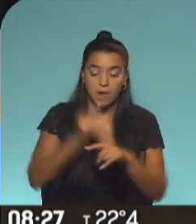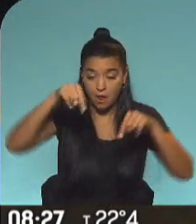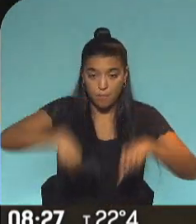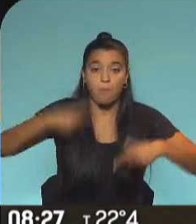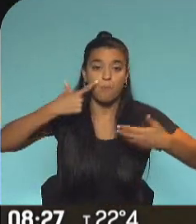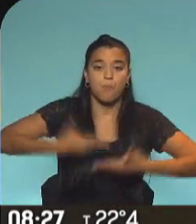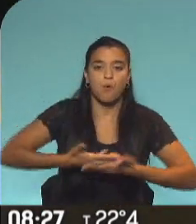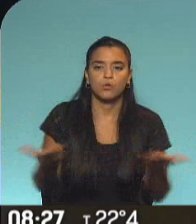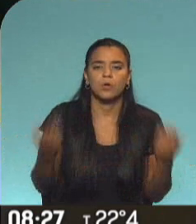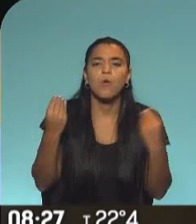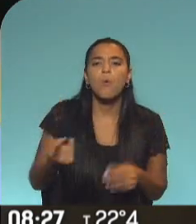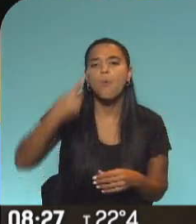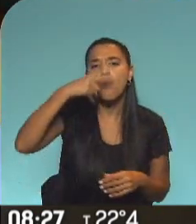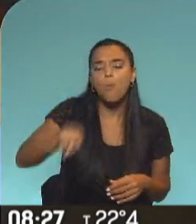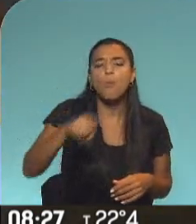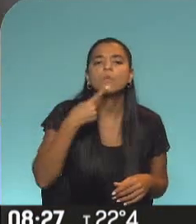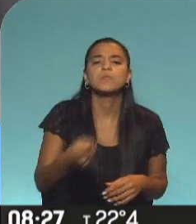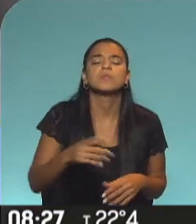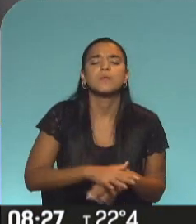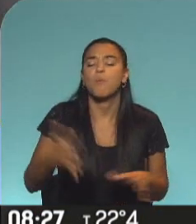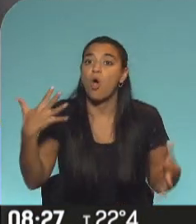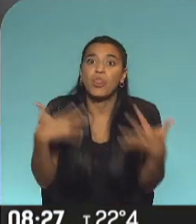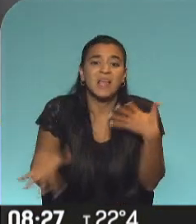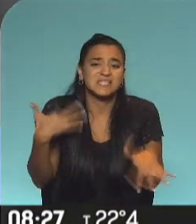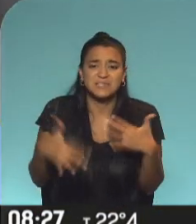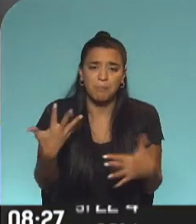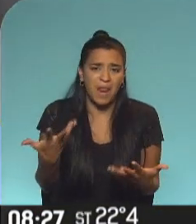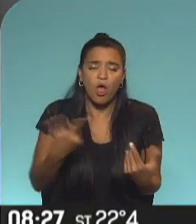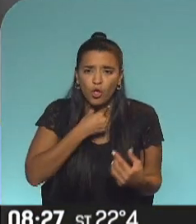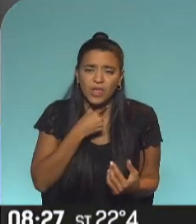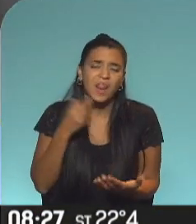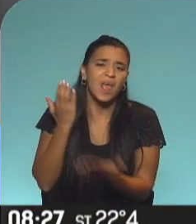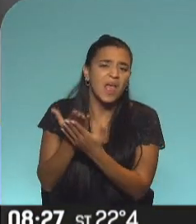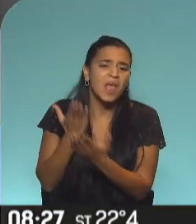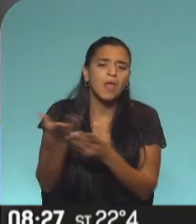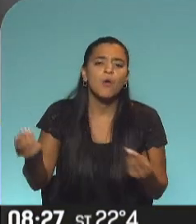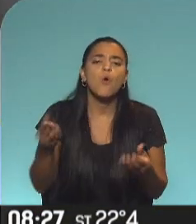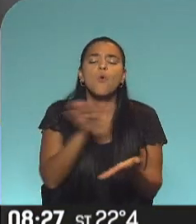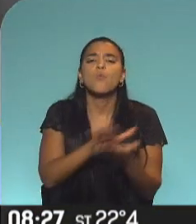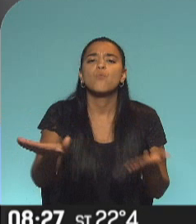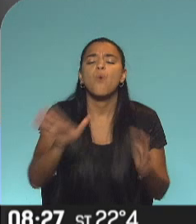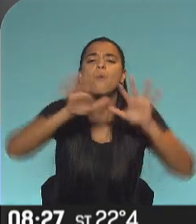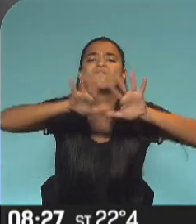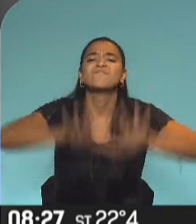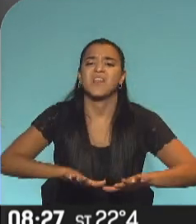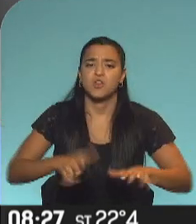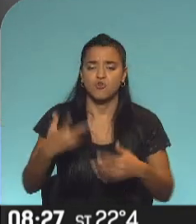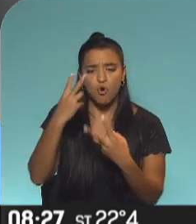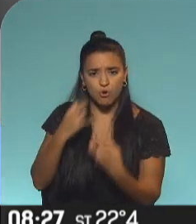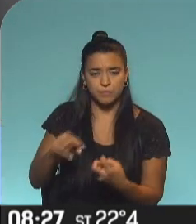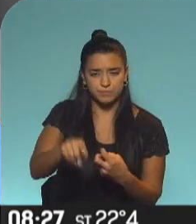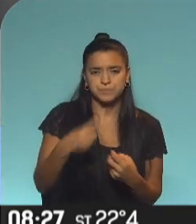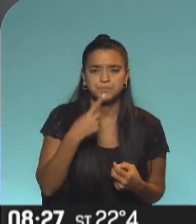mostrar ahora tiene que ver con un último, acaso casi desesperado intento por ponerle un nuevo freno a la causa. Esto